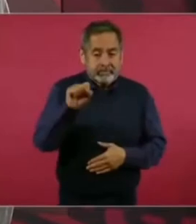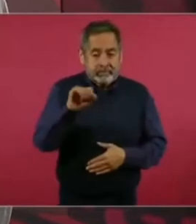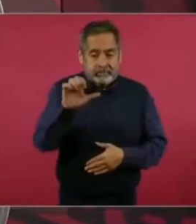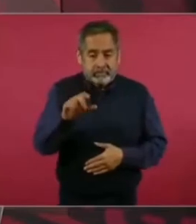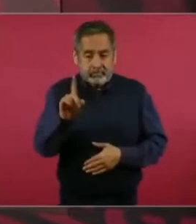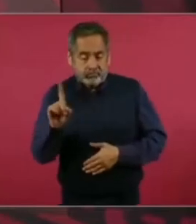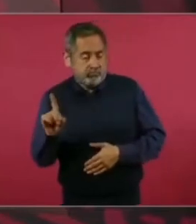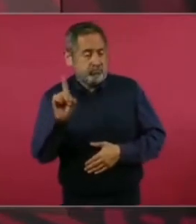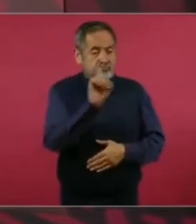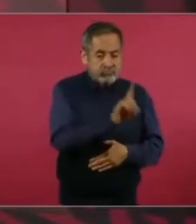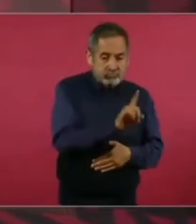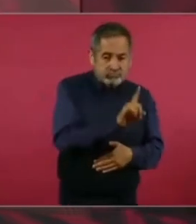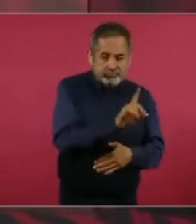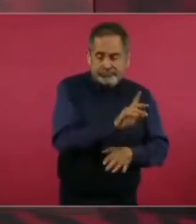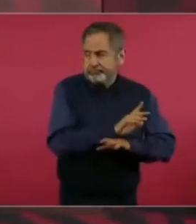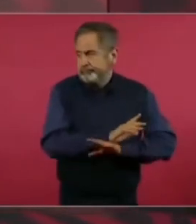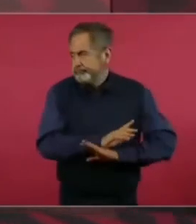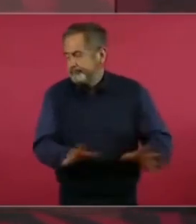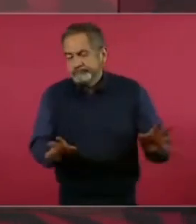y dijo,